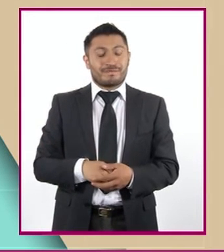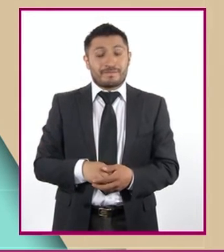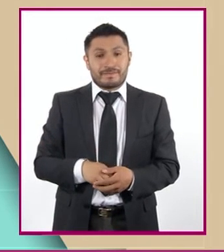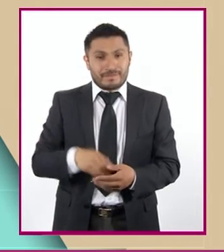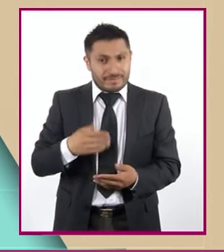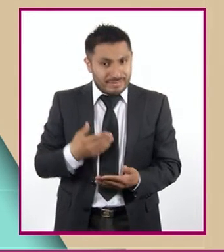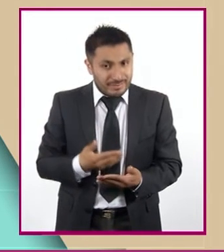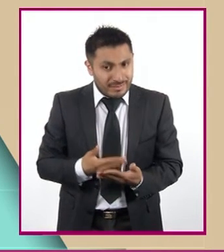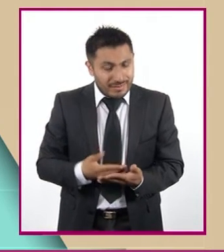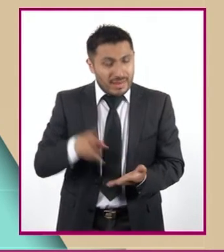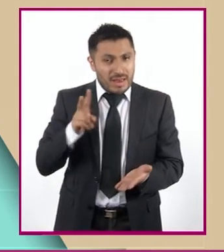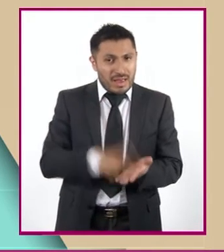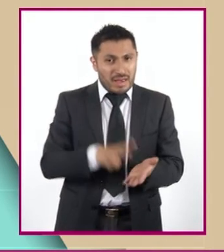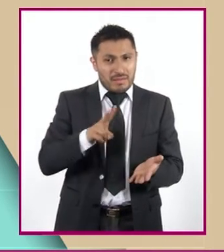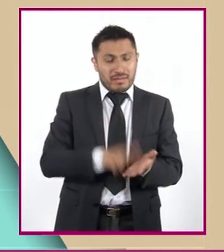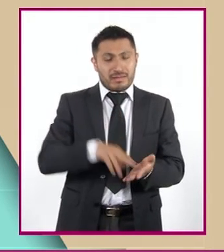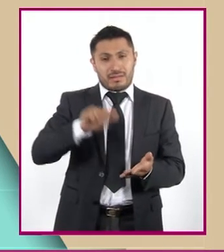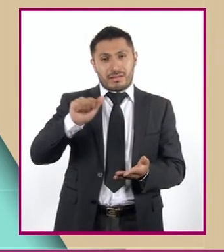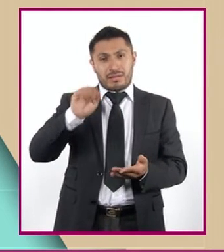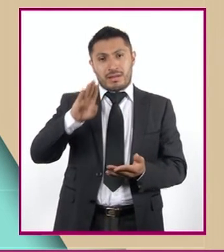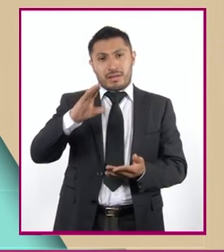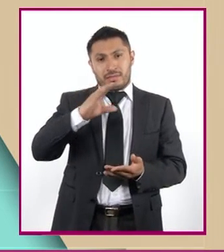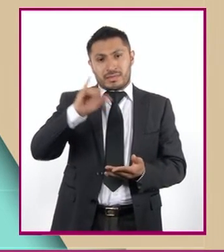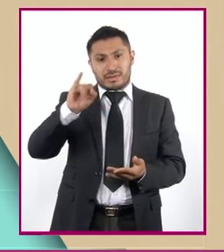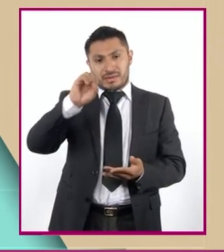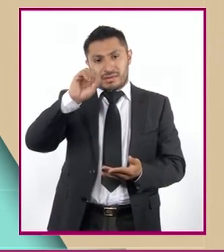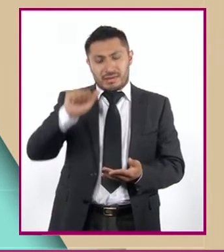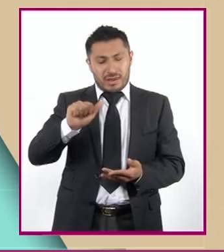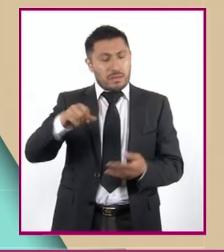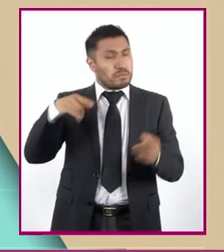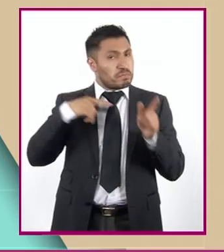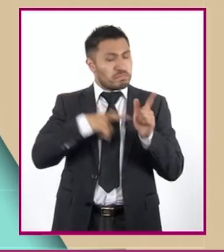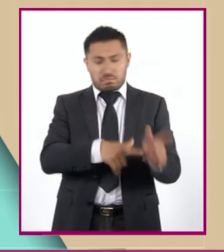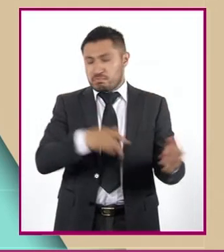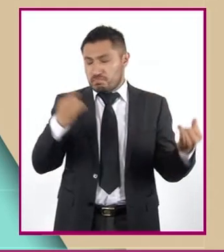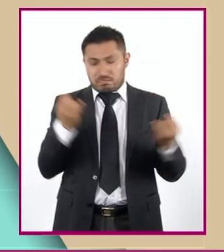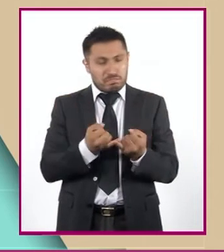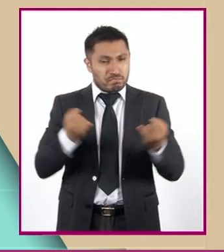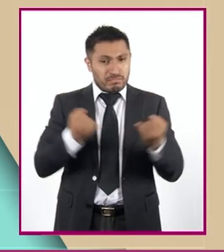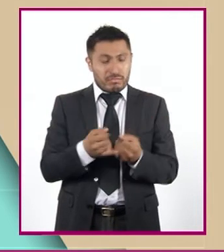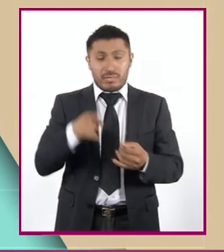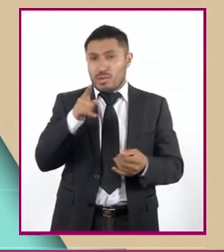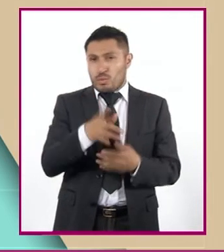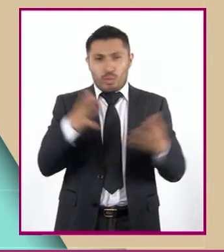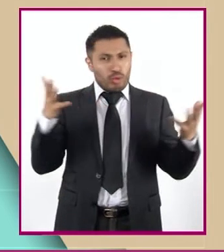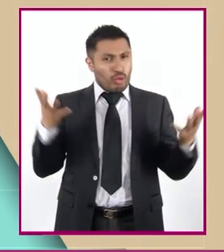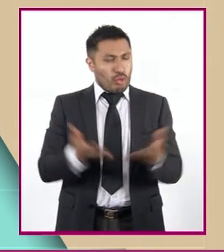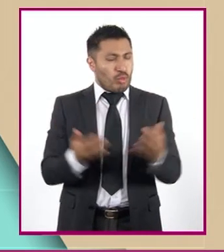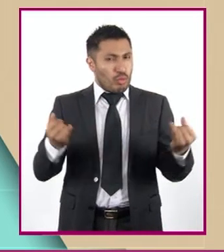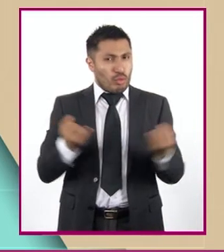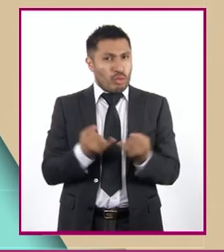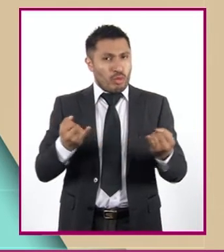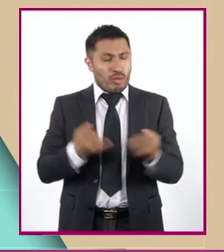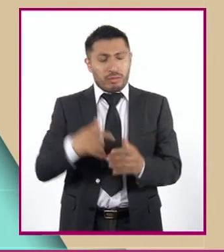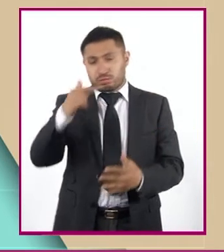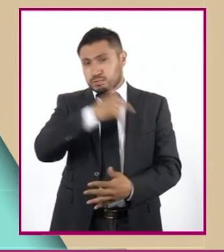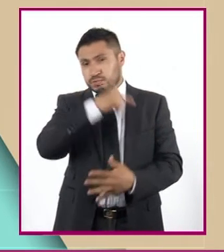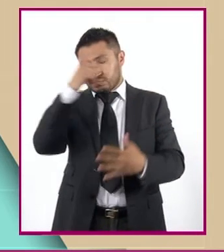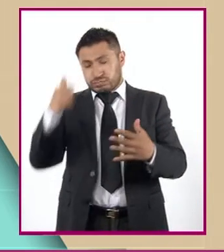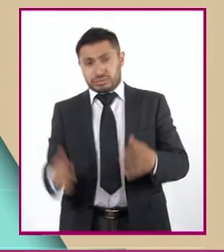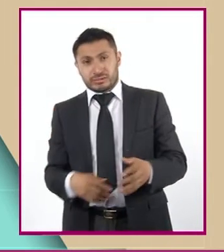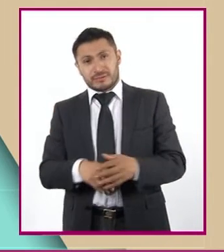Al valor de la abscisa no le hacemos nada, se queda tal cual. Hagan lo mismo con todas las